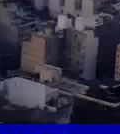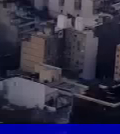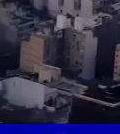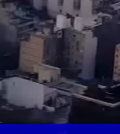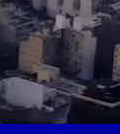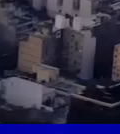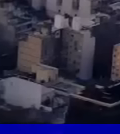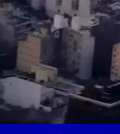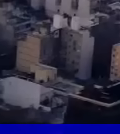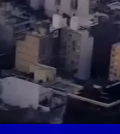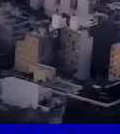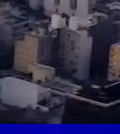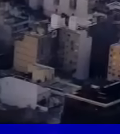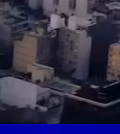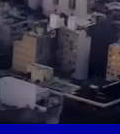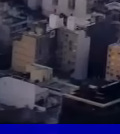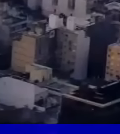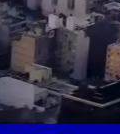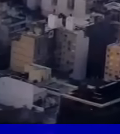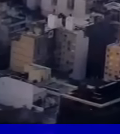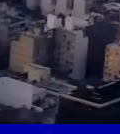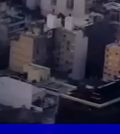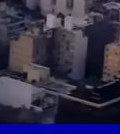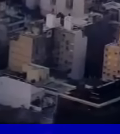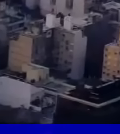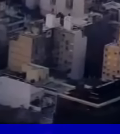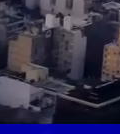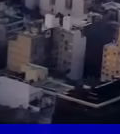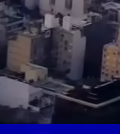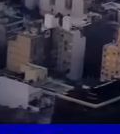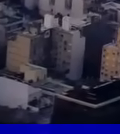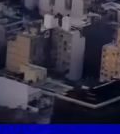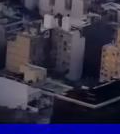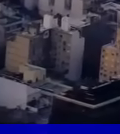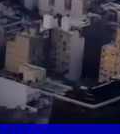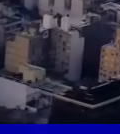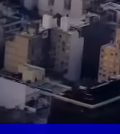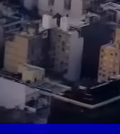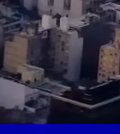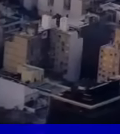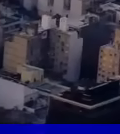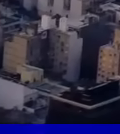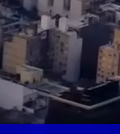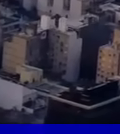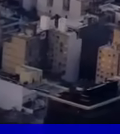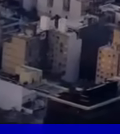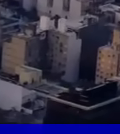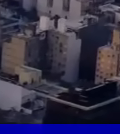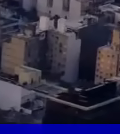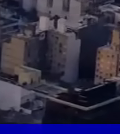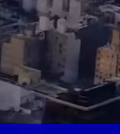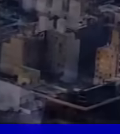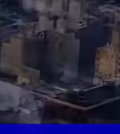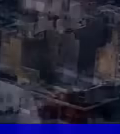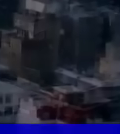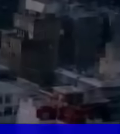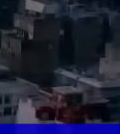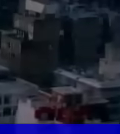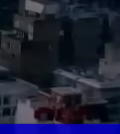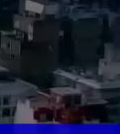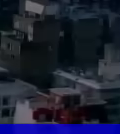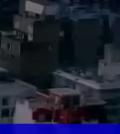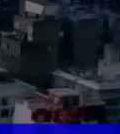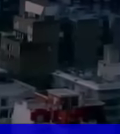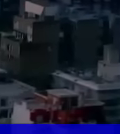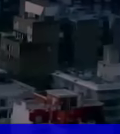perjudicados. Pero yo con Fraschini, más que nada, mi relación fue con posterioridad a cuando ya la estaban por liquidar. Bien. Ahí fue más que